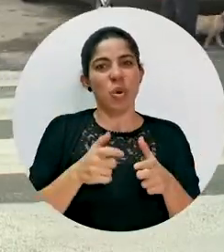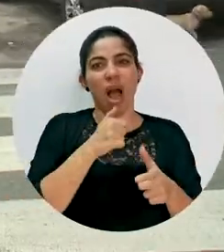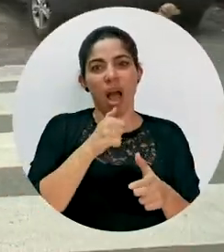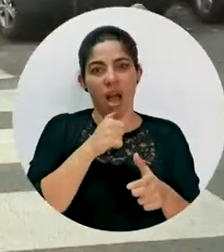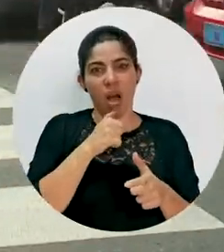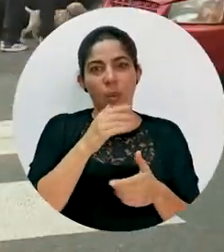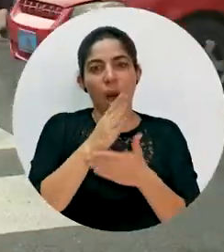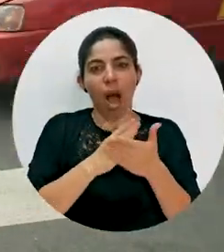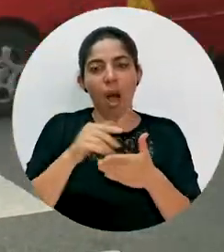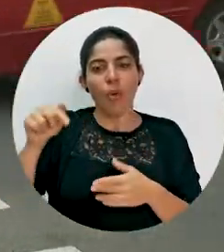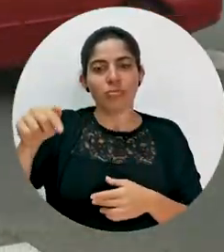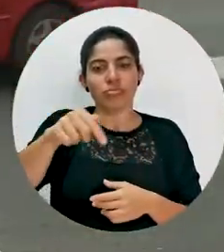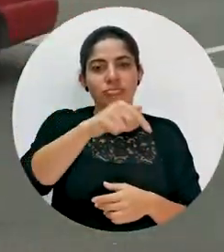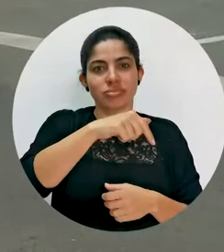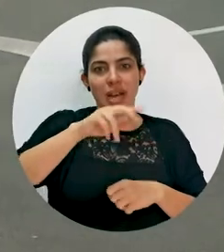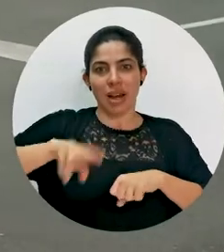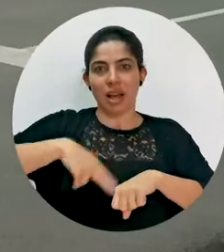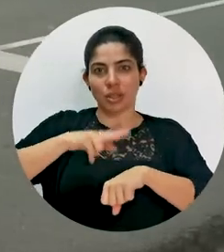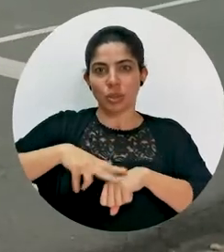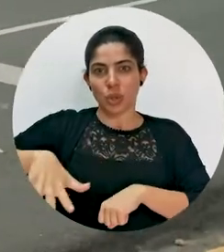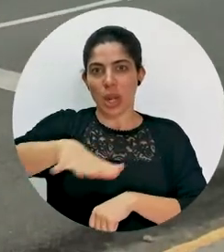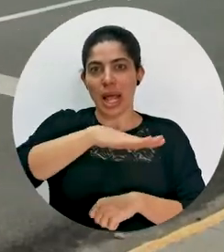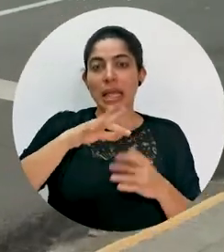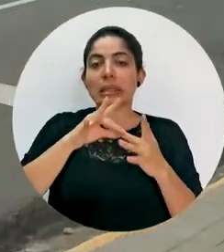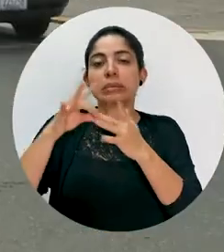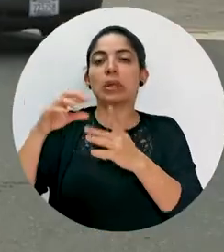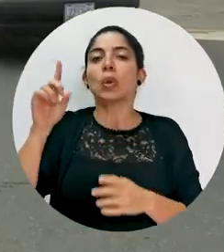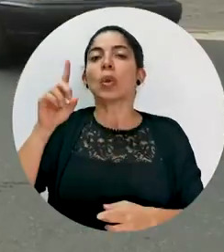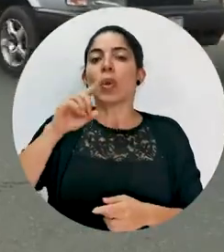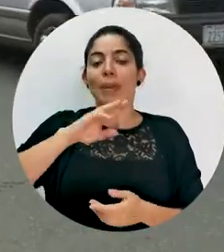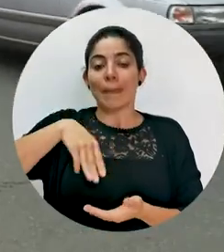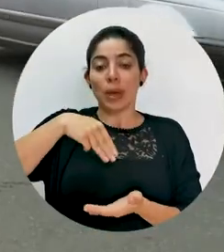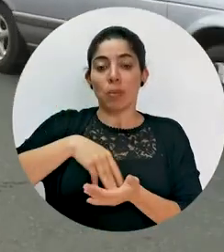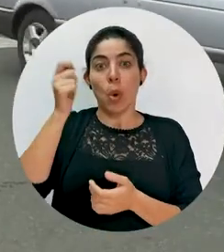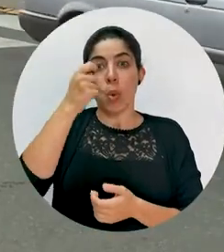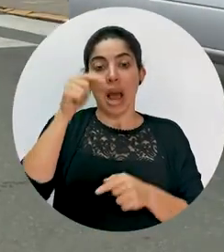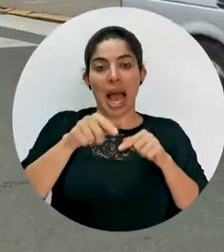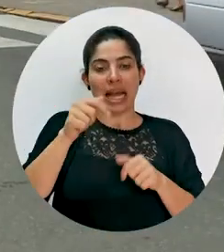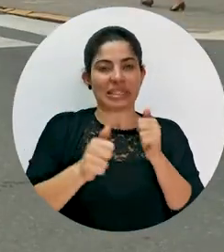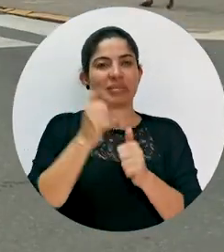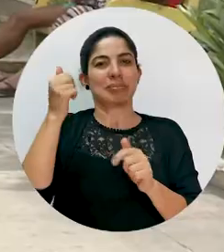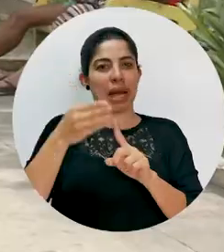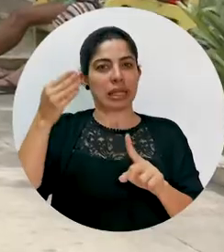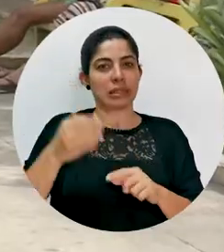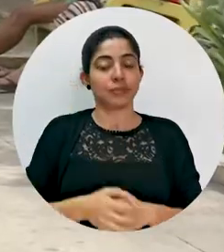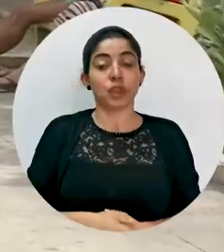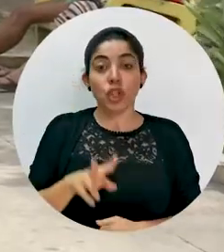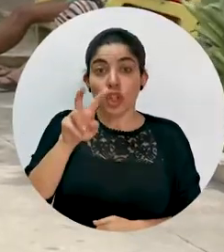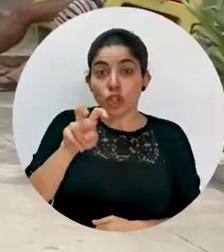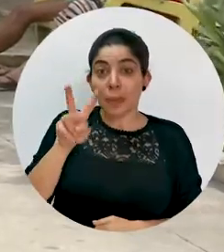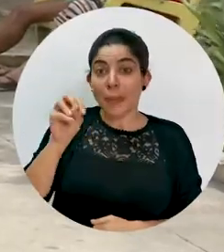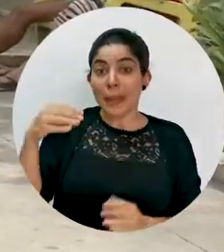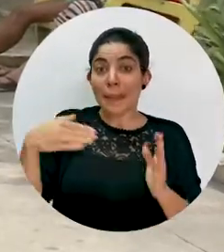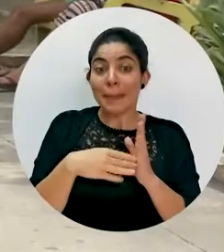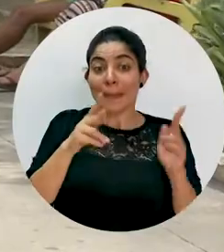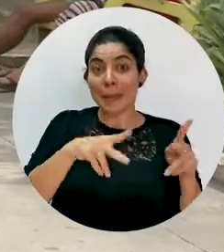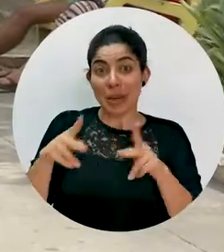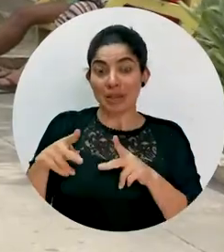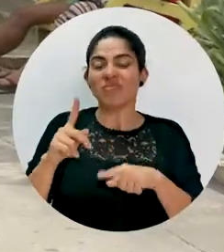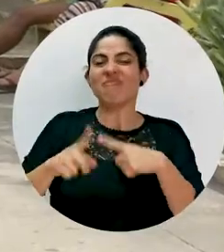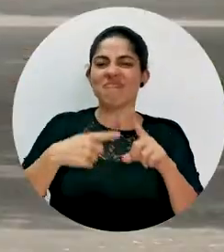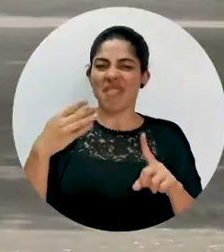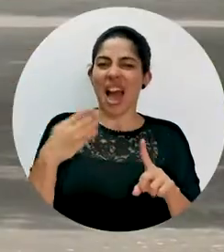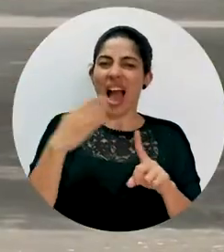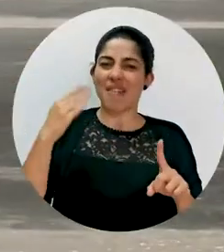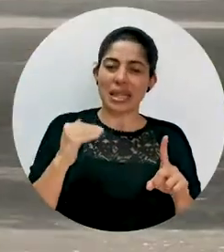agua para distintas partes del territorio nacional, especialmente en el área metropolitana y Guanacaste. Cerca de 220.000 personas